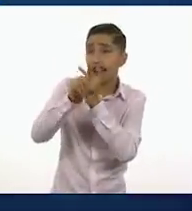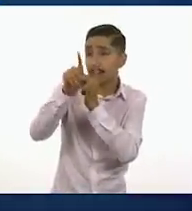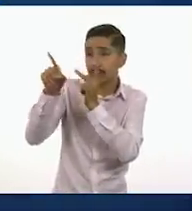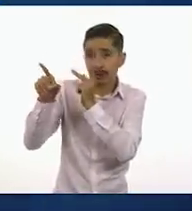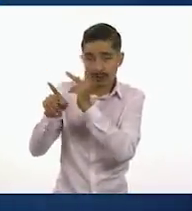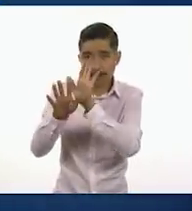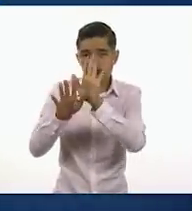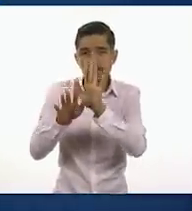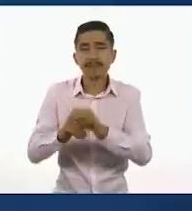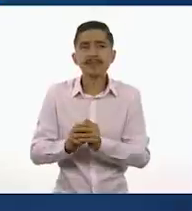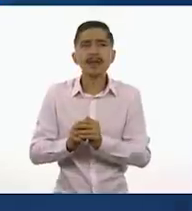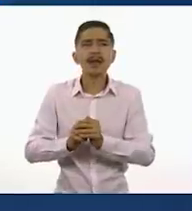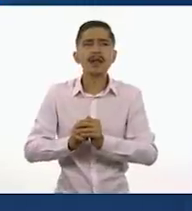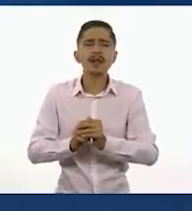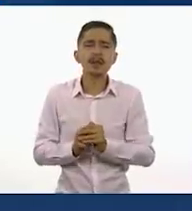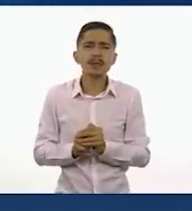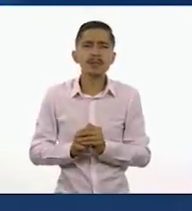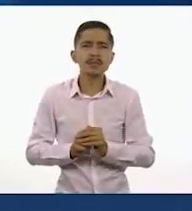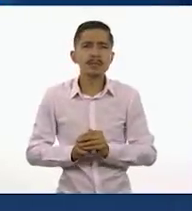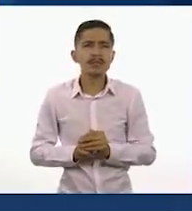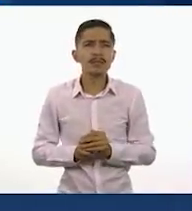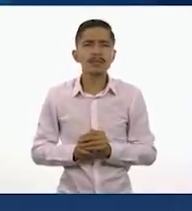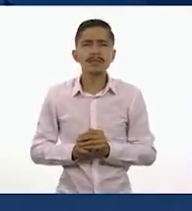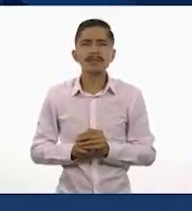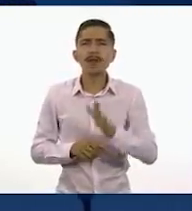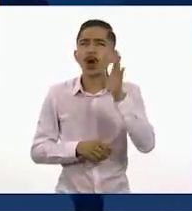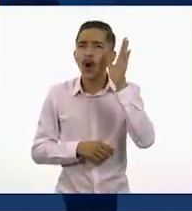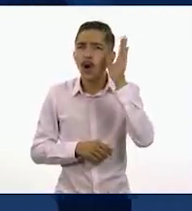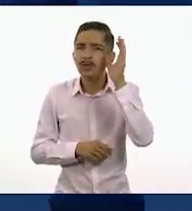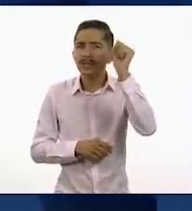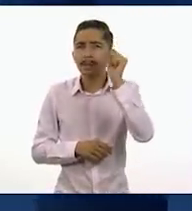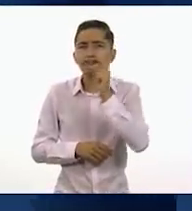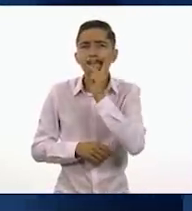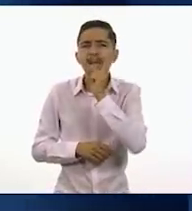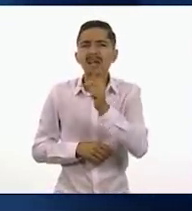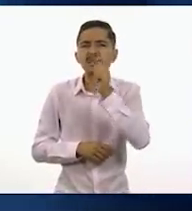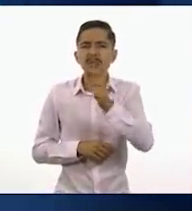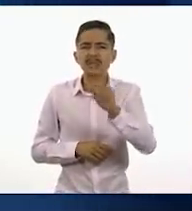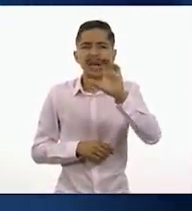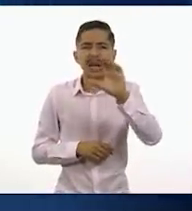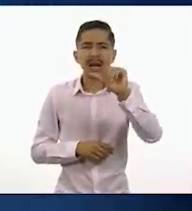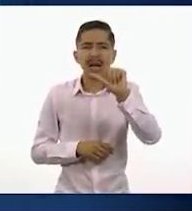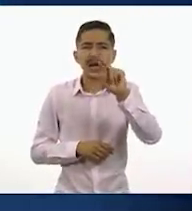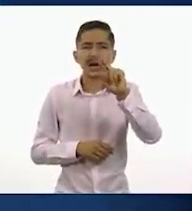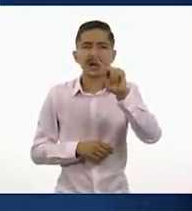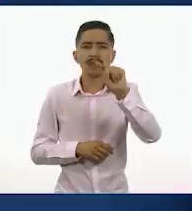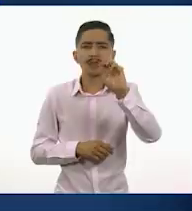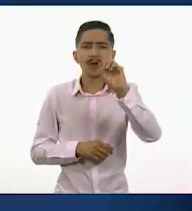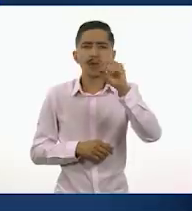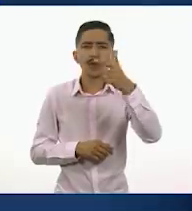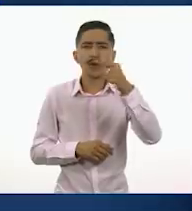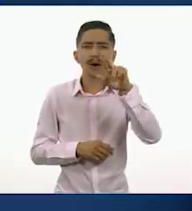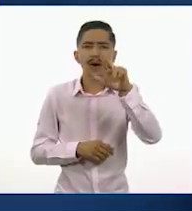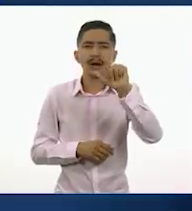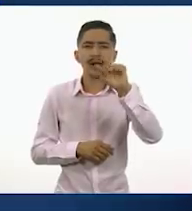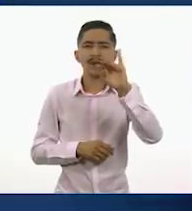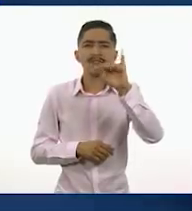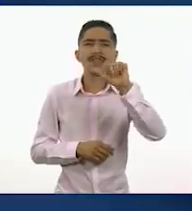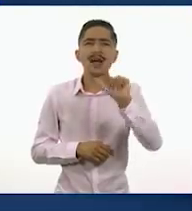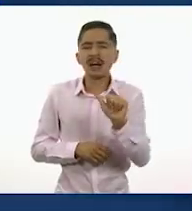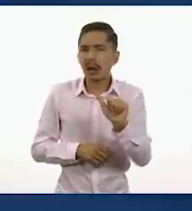siguientes. Está el concepto o el término de cartografía. María, ¿nos ayudas a explicar qué es